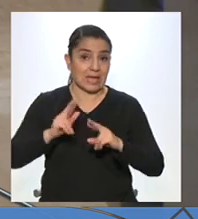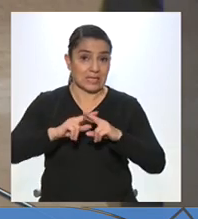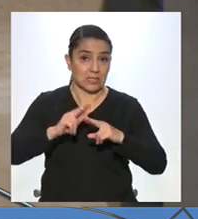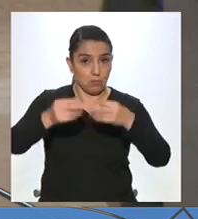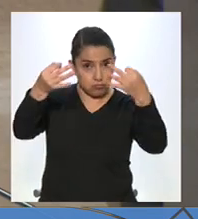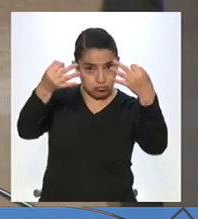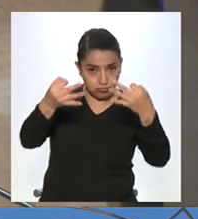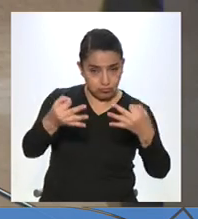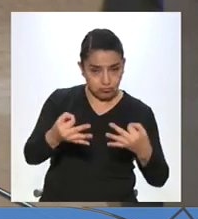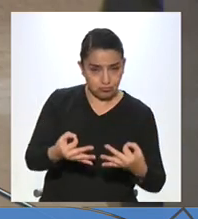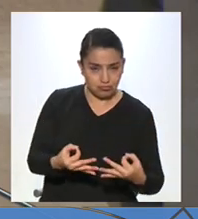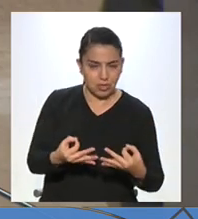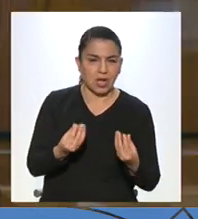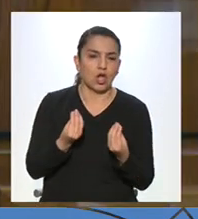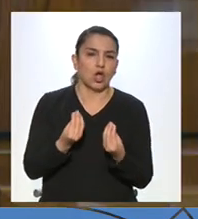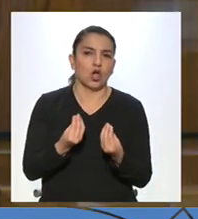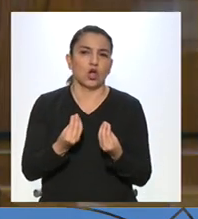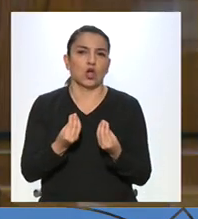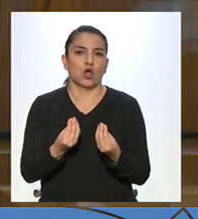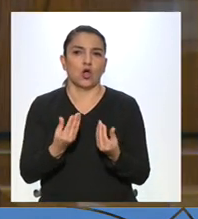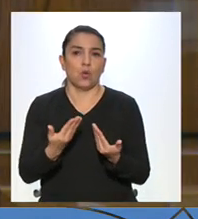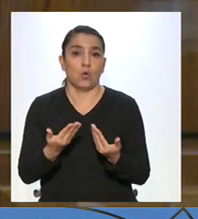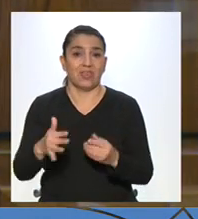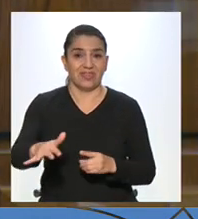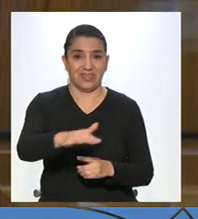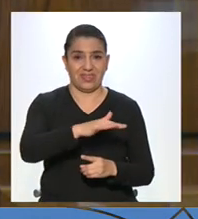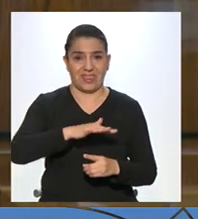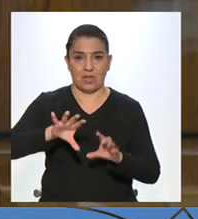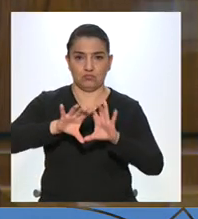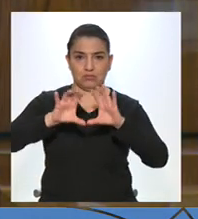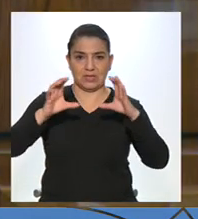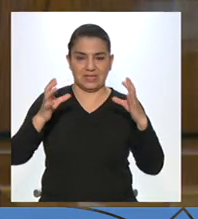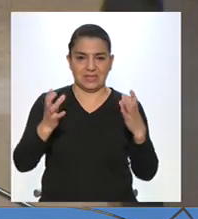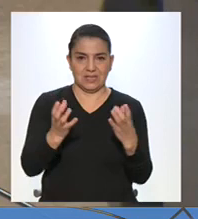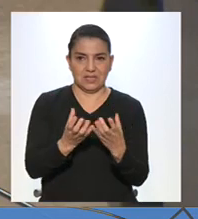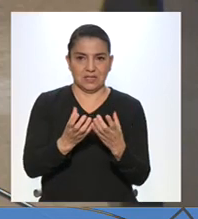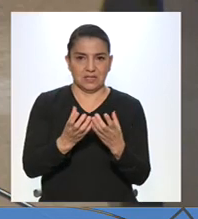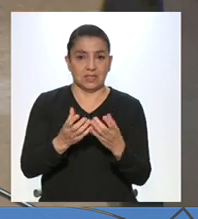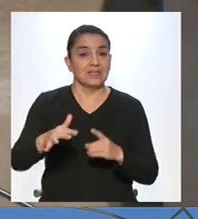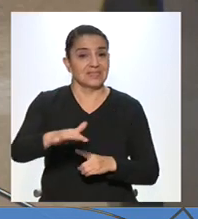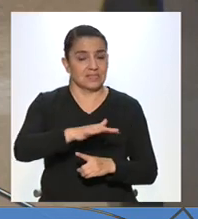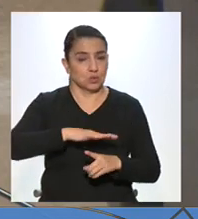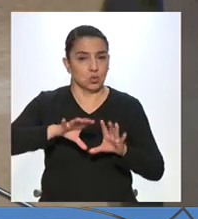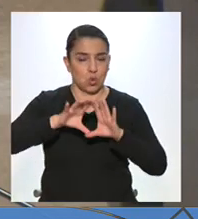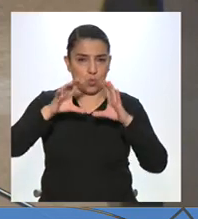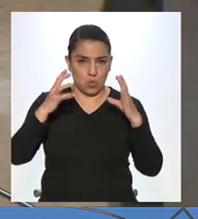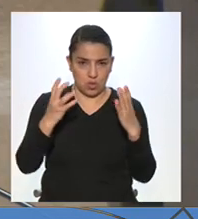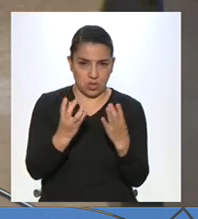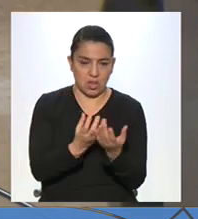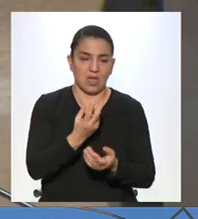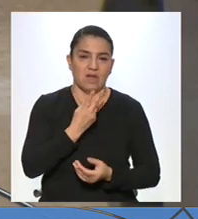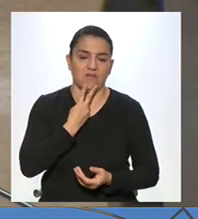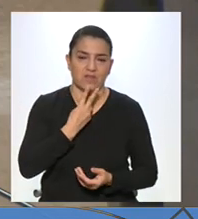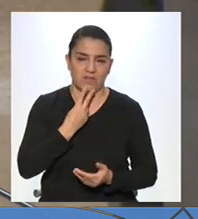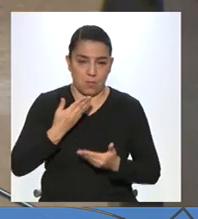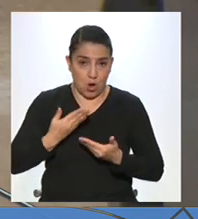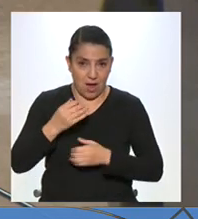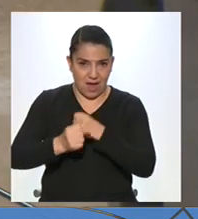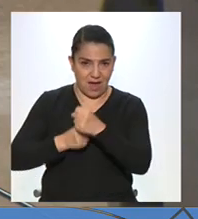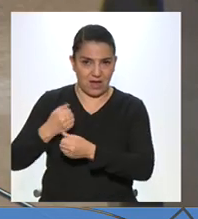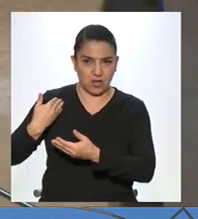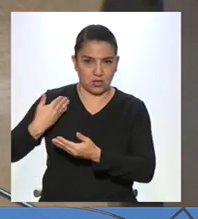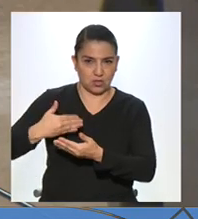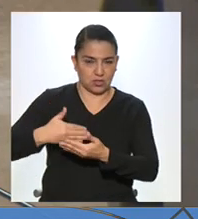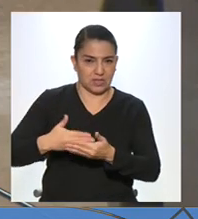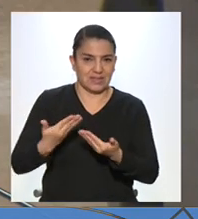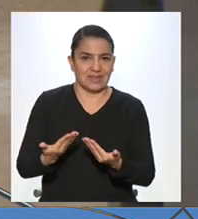se hace tomando como dado el escenario global. Pero el escenario global que vivimos durante estos años es uno en el